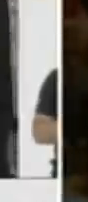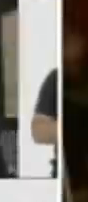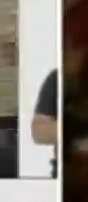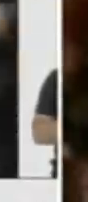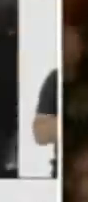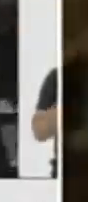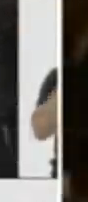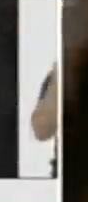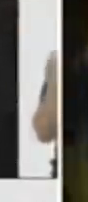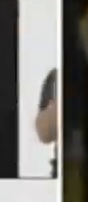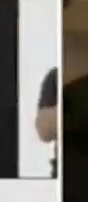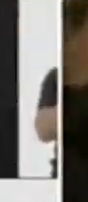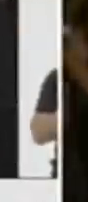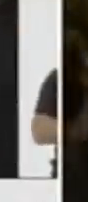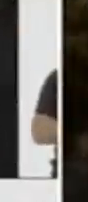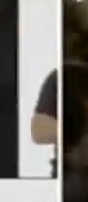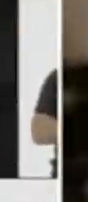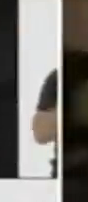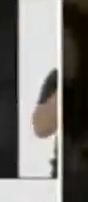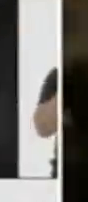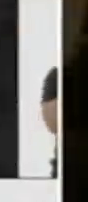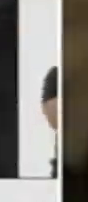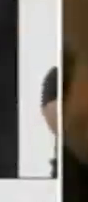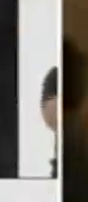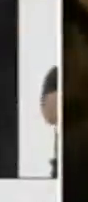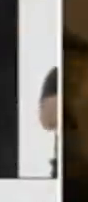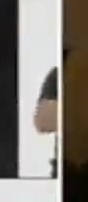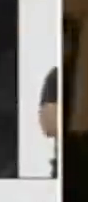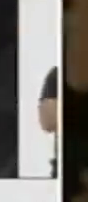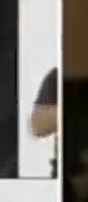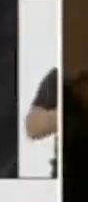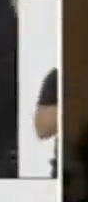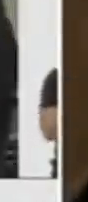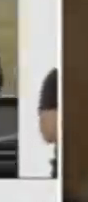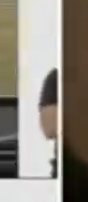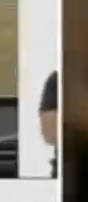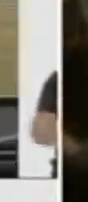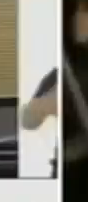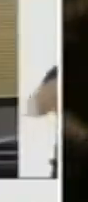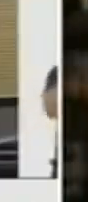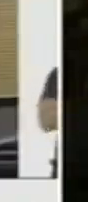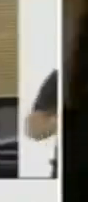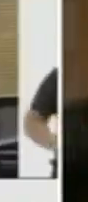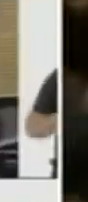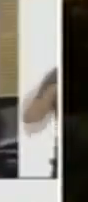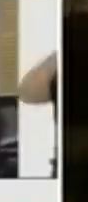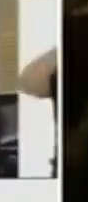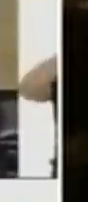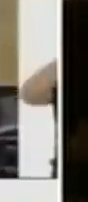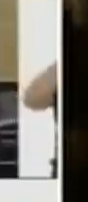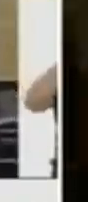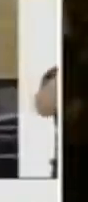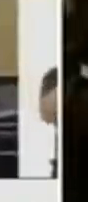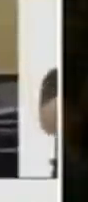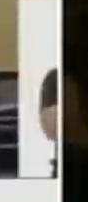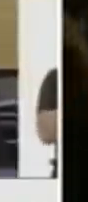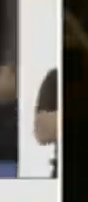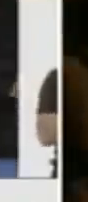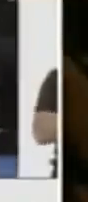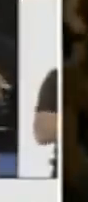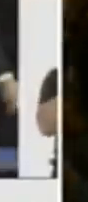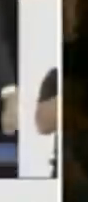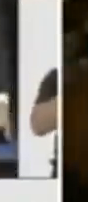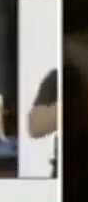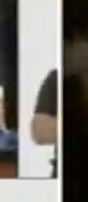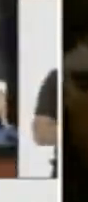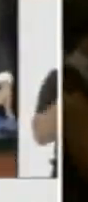vizcarra por incapacidad moral ha sido digamos el cargo que será otorgado después de que éste se disolviera el parlamento en un pro como presidente interino del